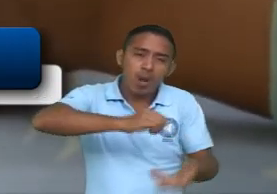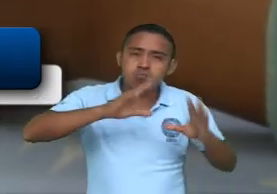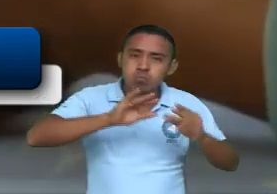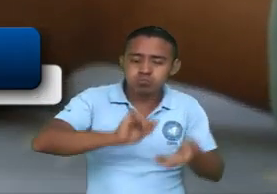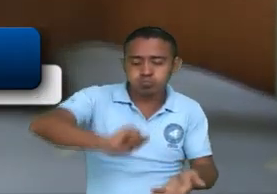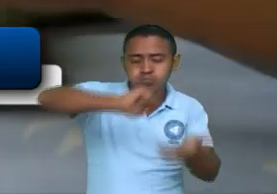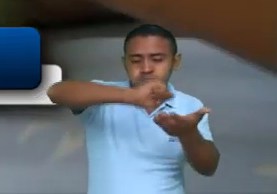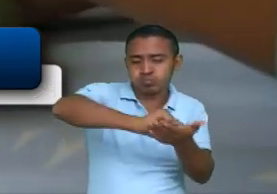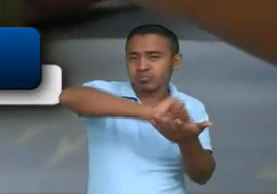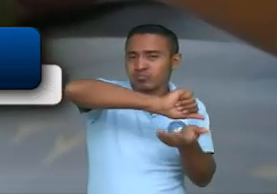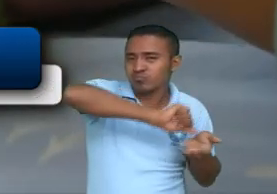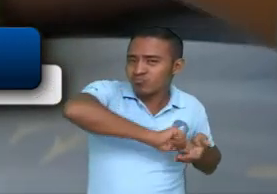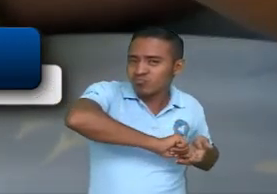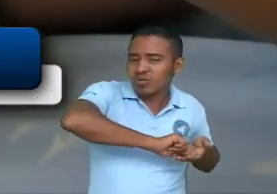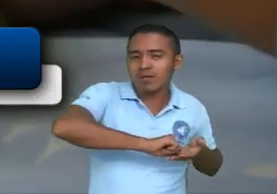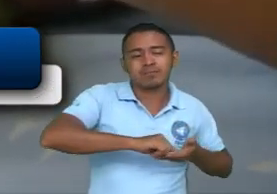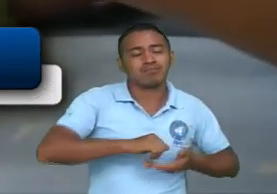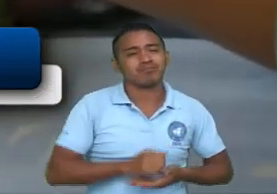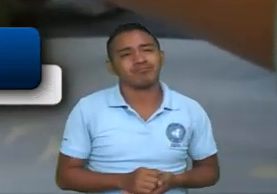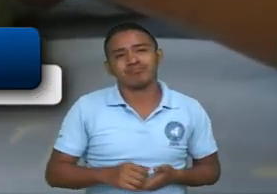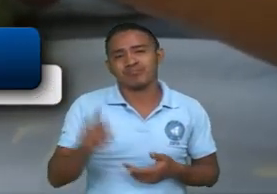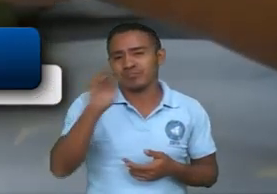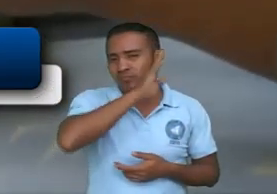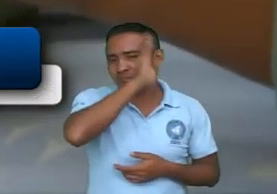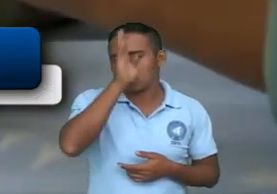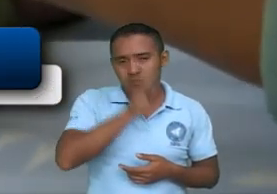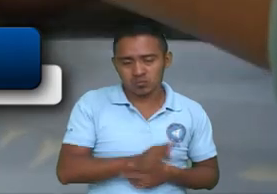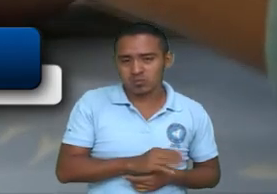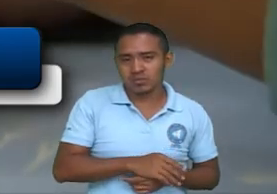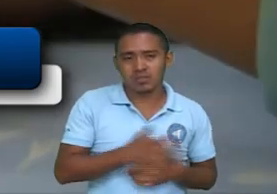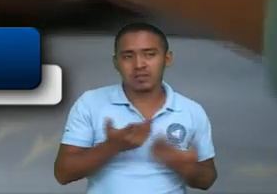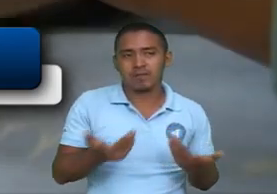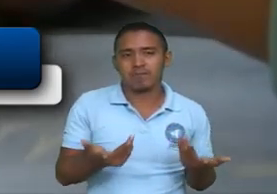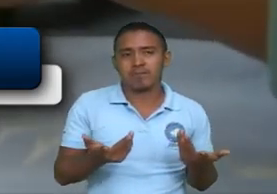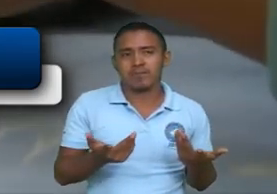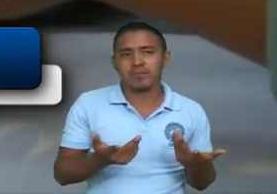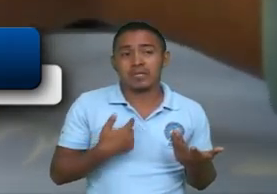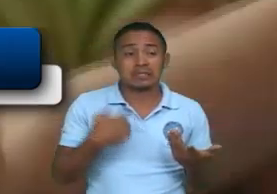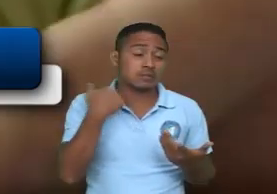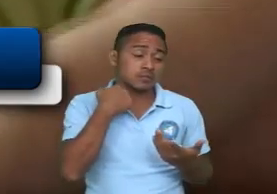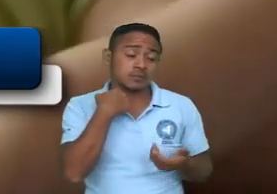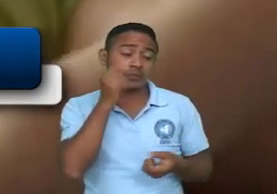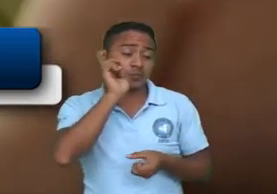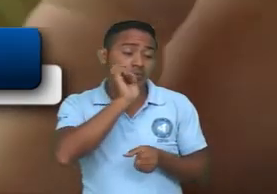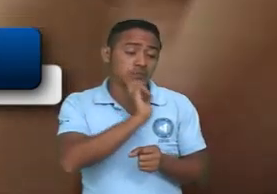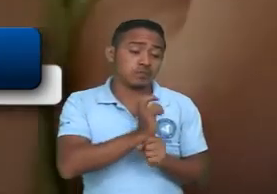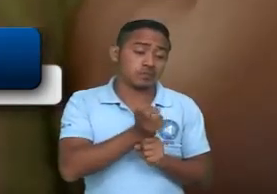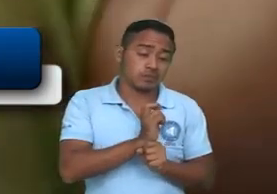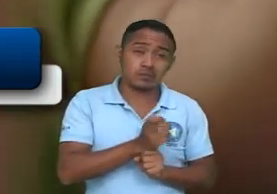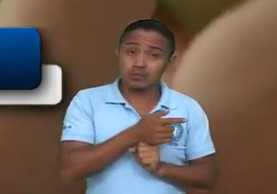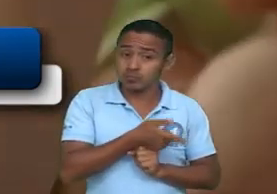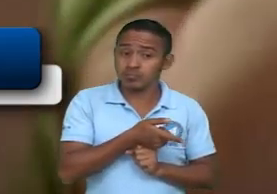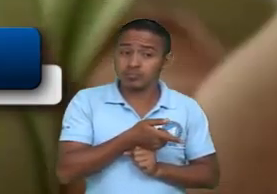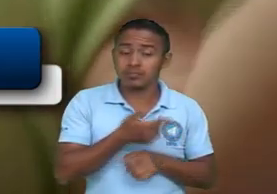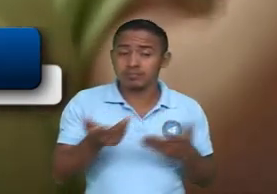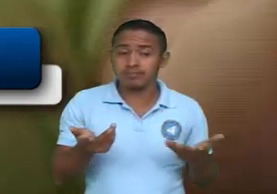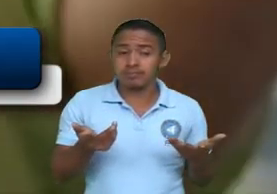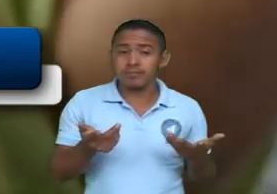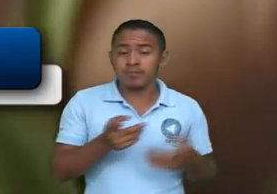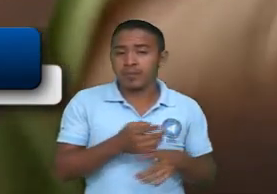atrás, entonces sí se ha mencionado como un factor protector. Pero, por ejemplo, dejarlo durmiendo con la pacha, porque de